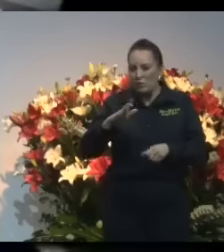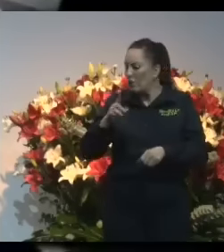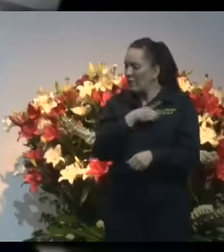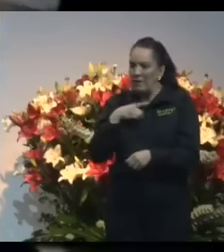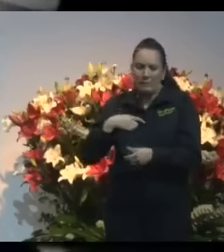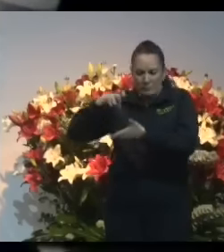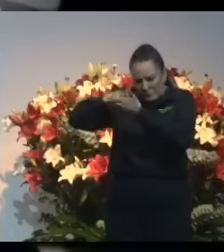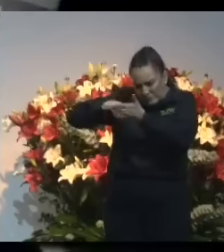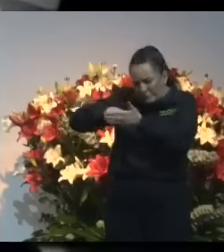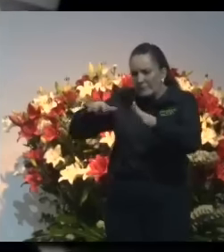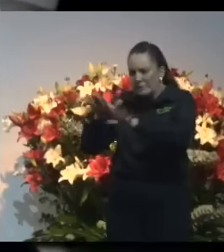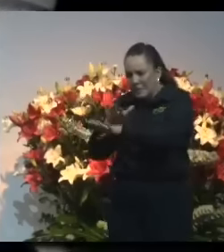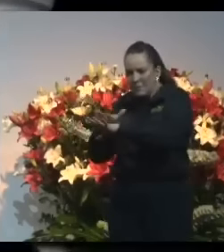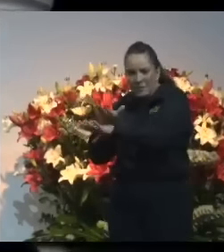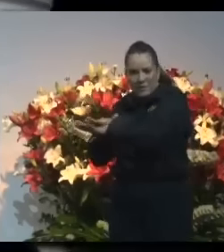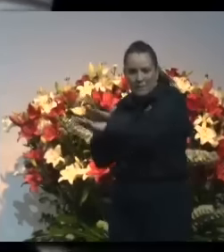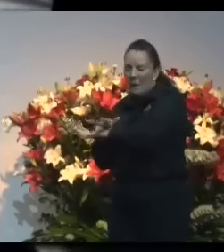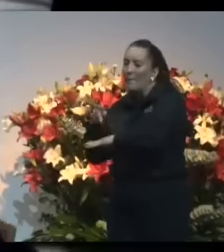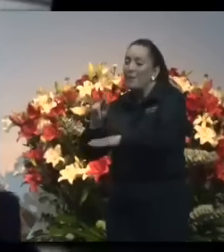duro. Gracias.